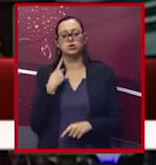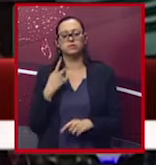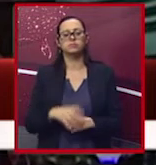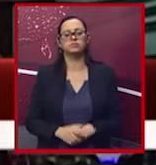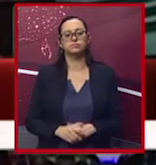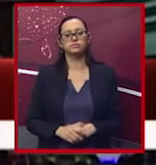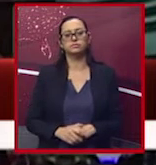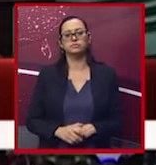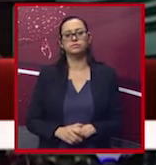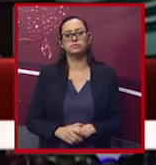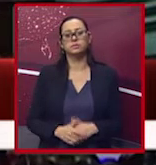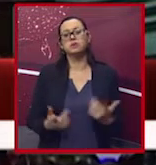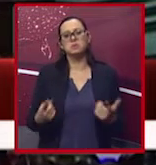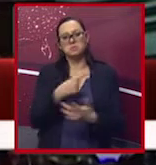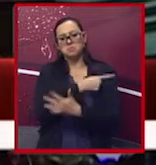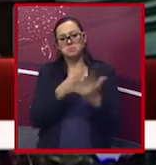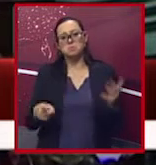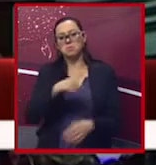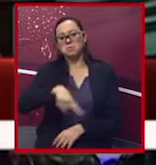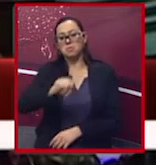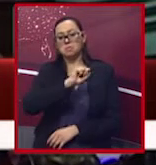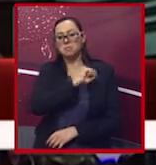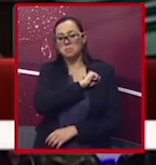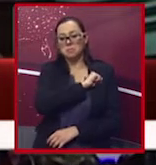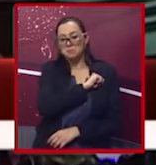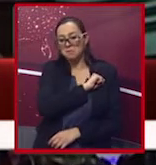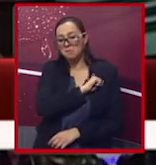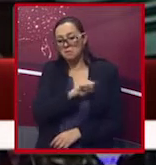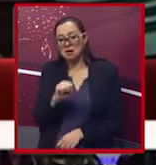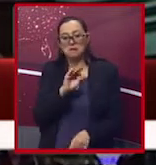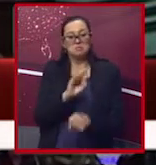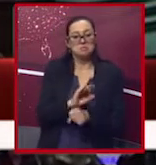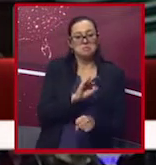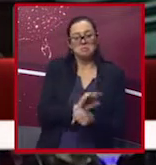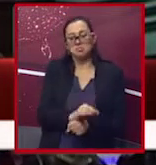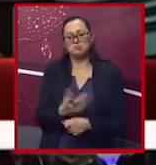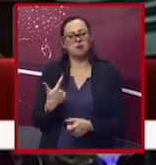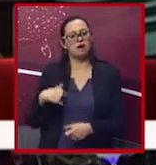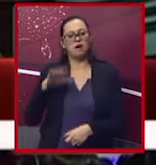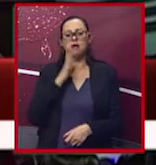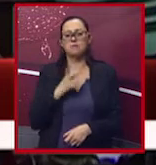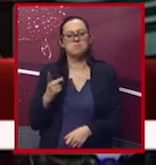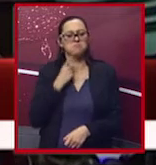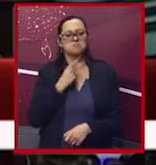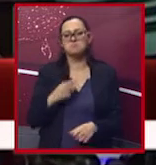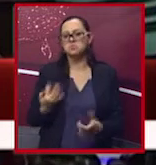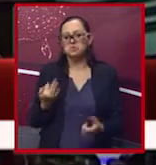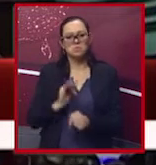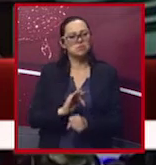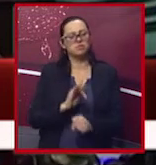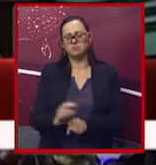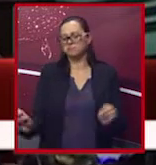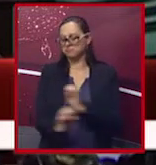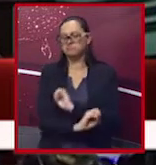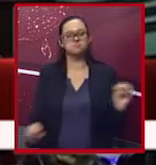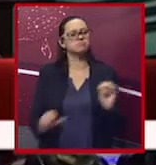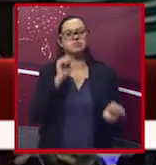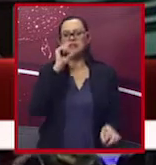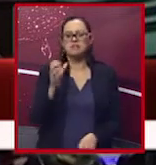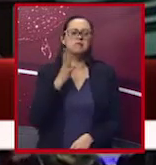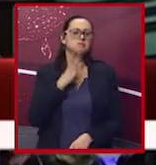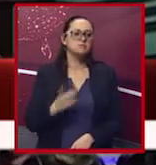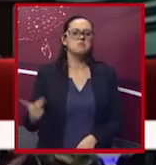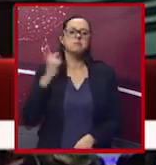Y decirles a todos esos delincuentes de cuello blanco, la Cámara de Diputados ya no va a ser un refugio para ellos. La Cámara de Diputados